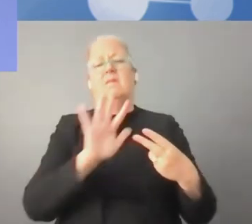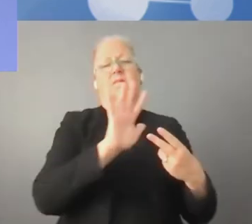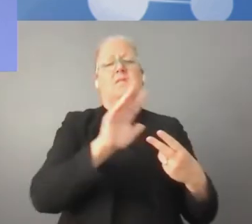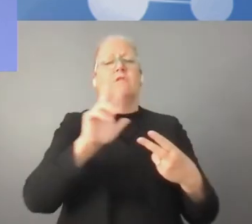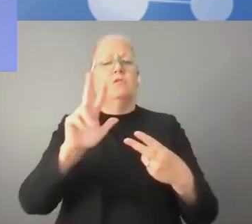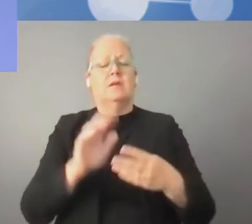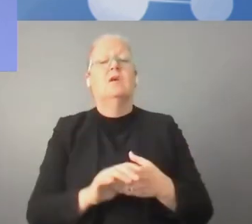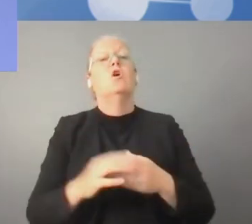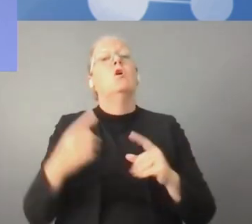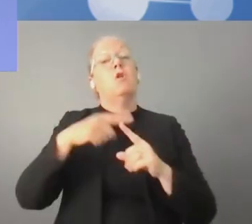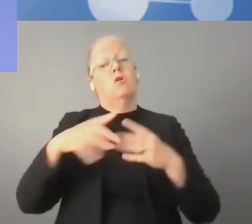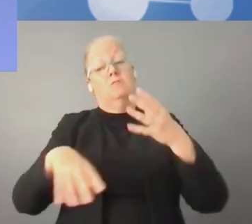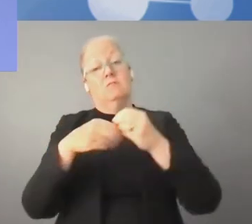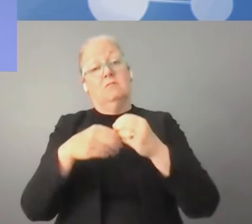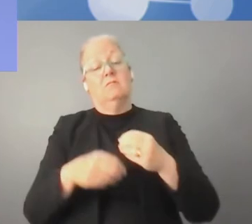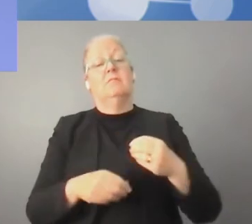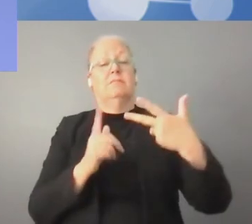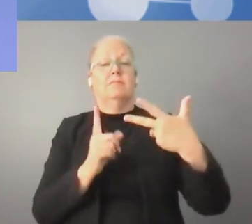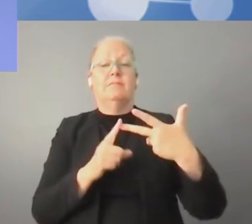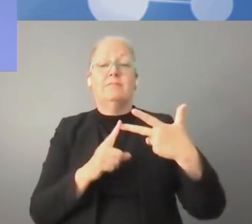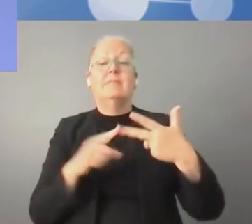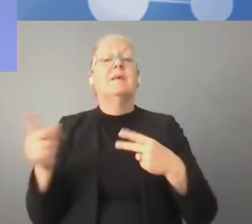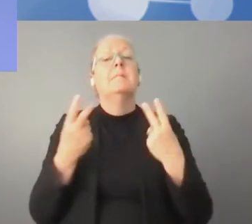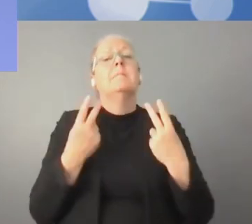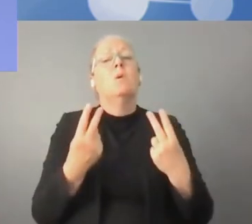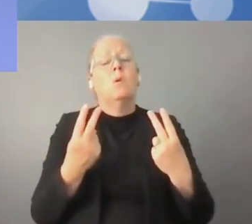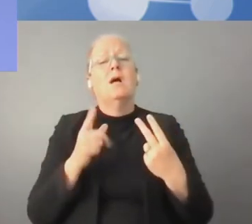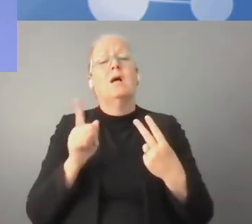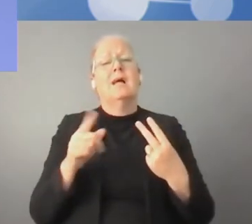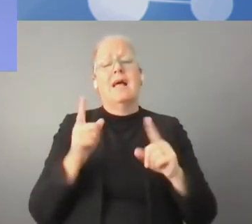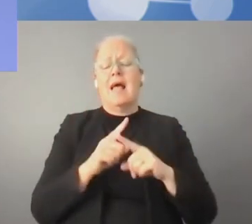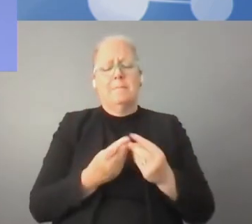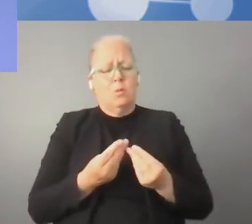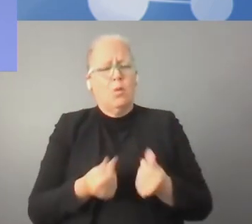polonés, de Friedrich Chopin.